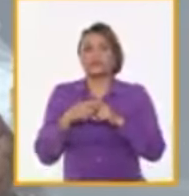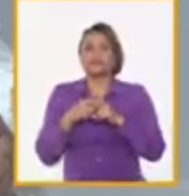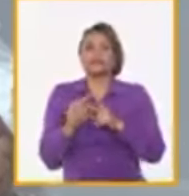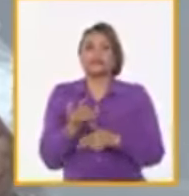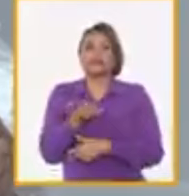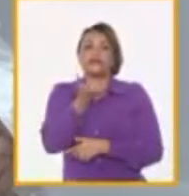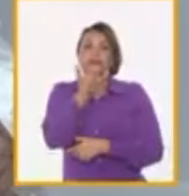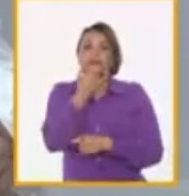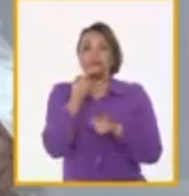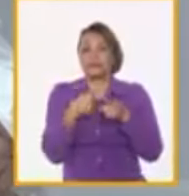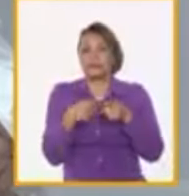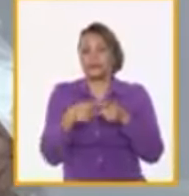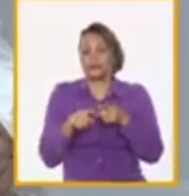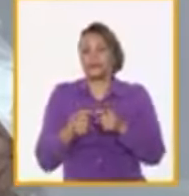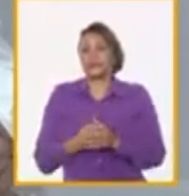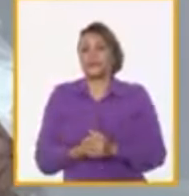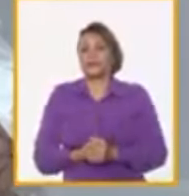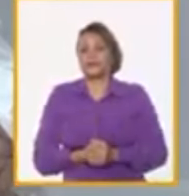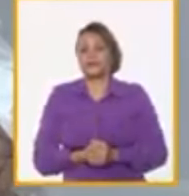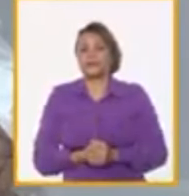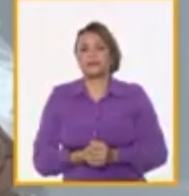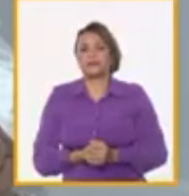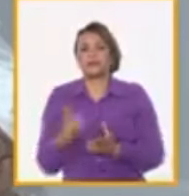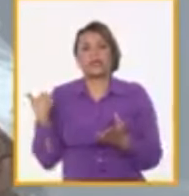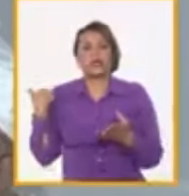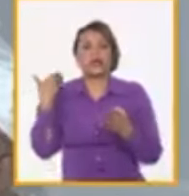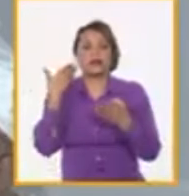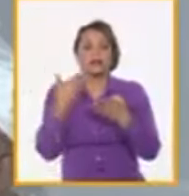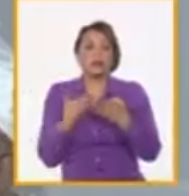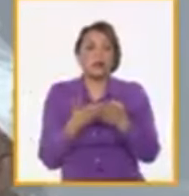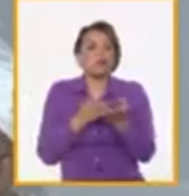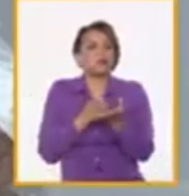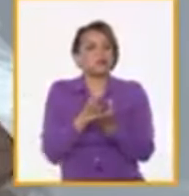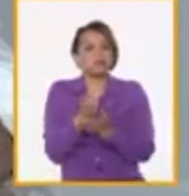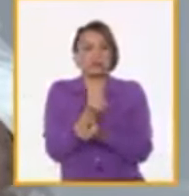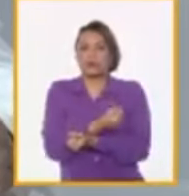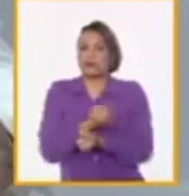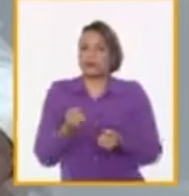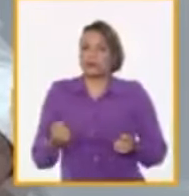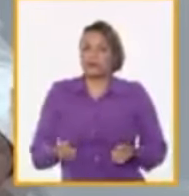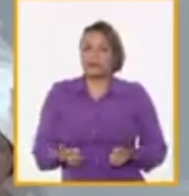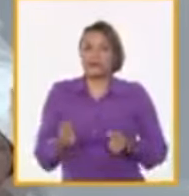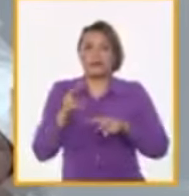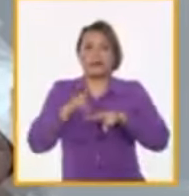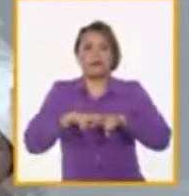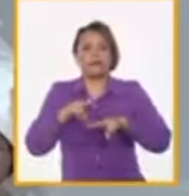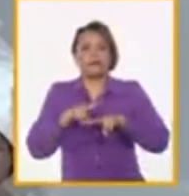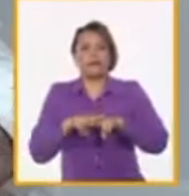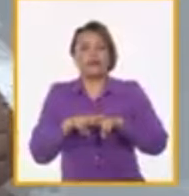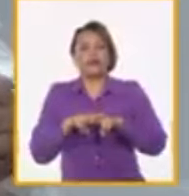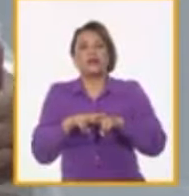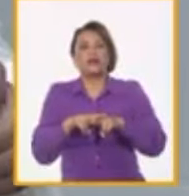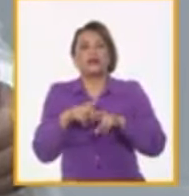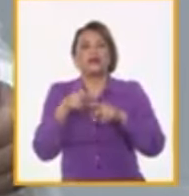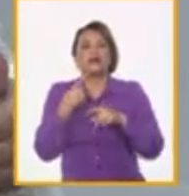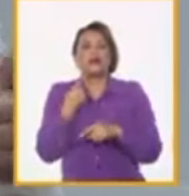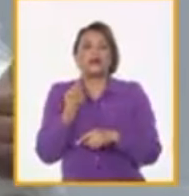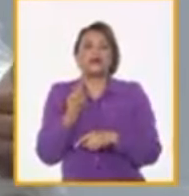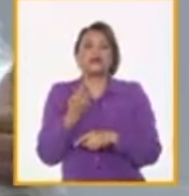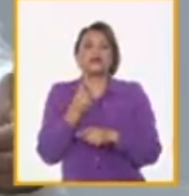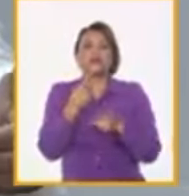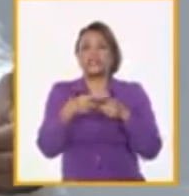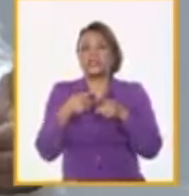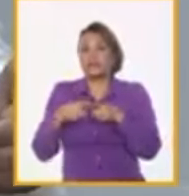los créditos que hay, se está haciendo un esfuerzo para La Habana. En lo que resta de año, hay un nivel de equipo que